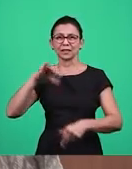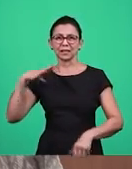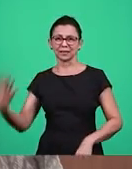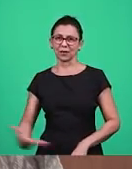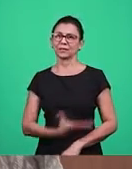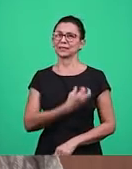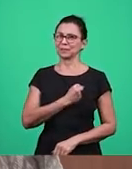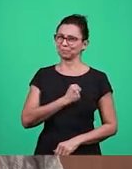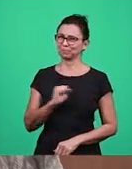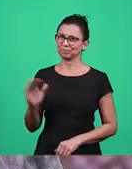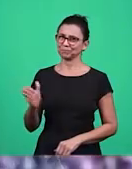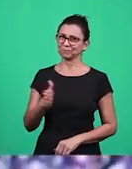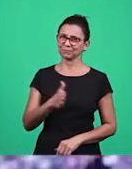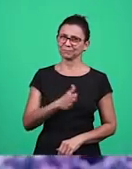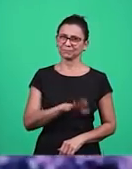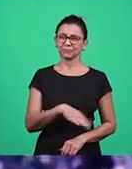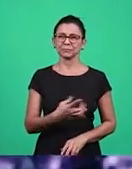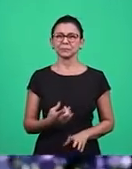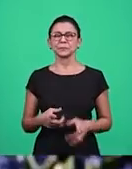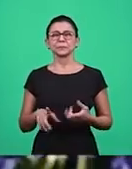que Dios ha dado al hombre. Que el Señor le bendiga.